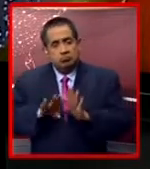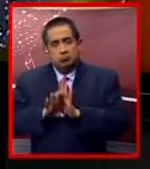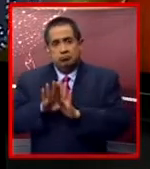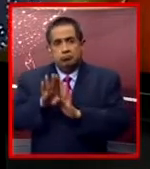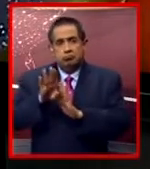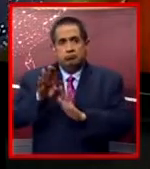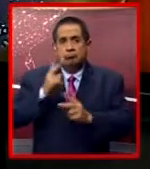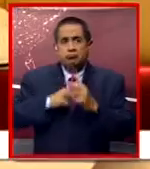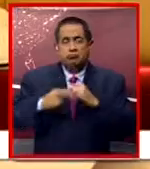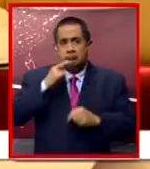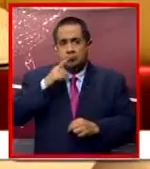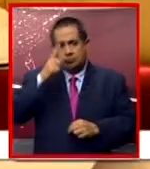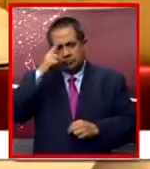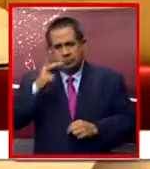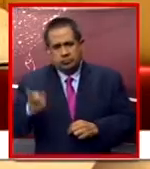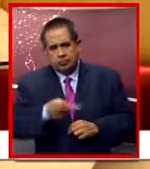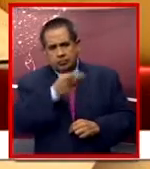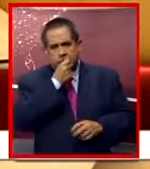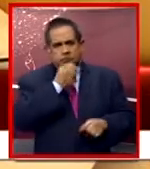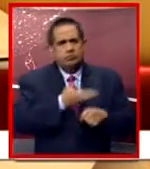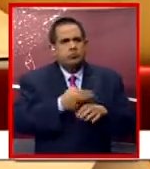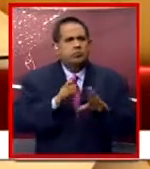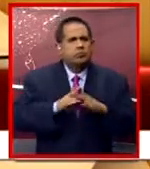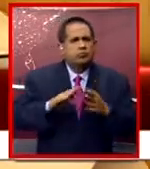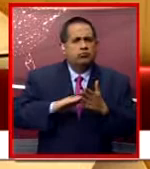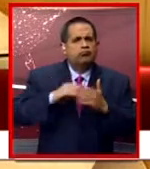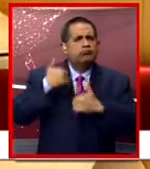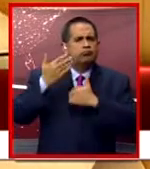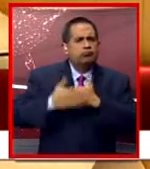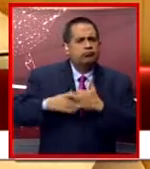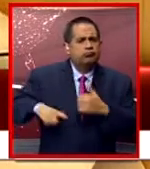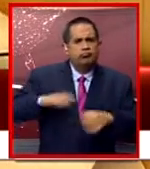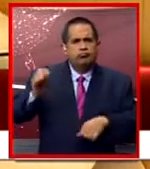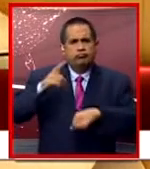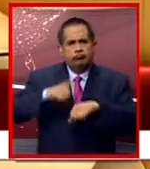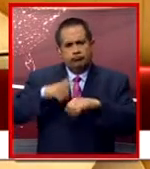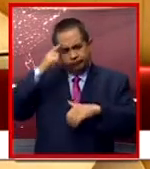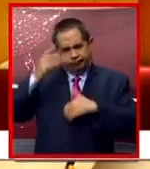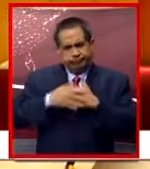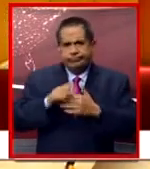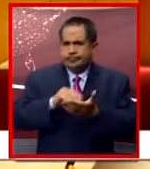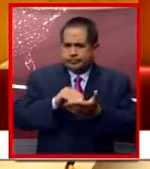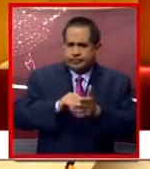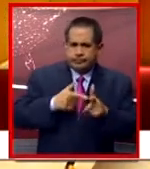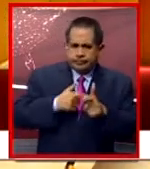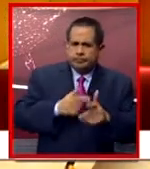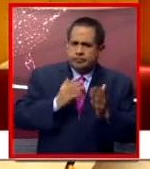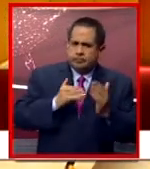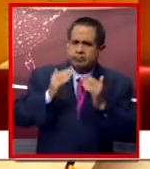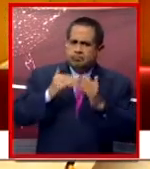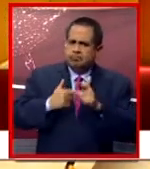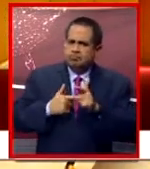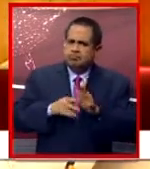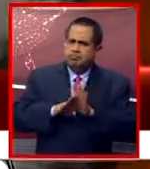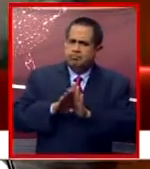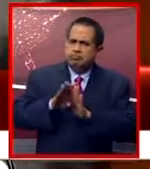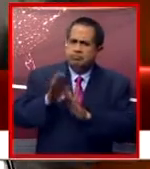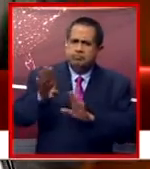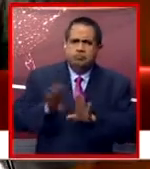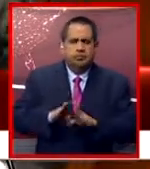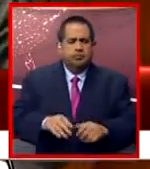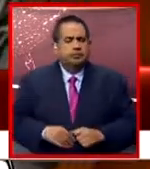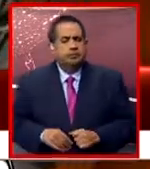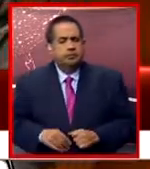embargo, cuestionó al secretario de Hacienda sobre las estrategias que plantea el gobierno para mantener esa tendencia. Se lo